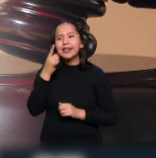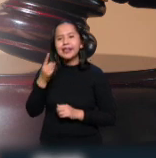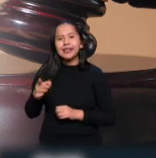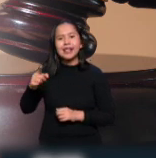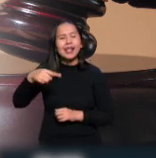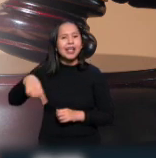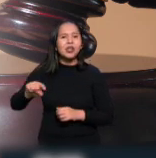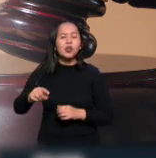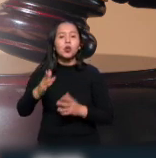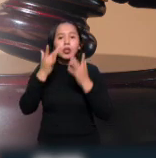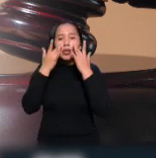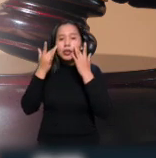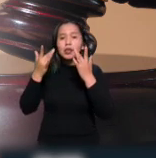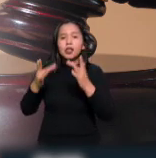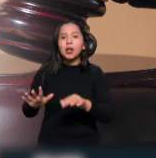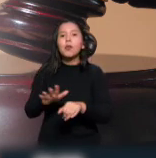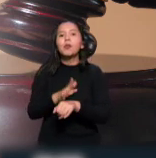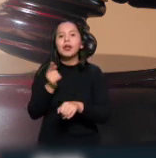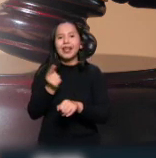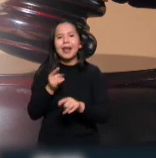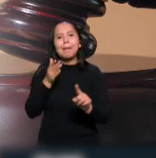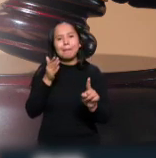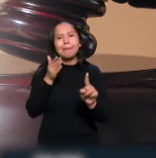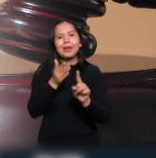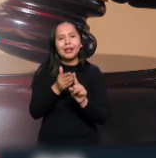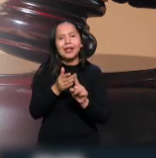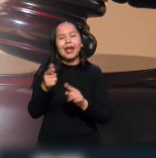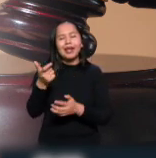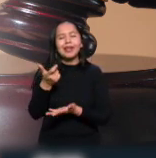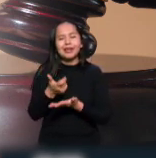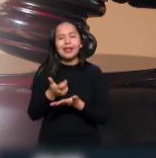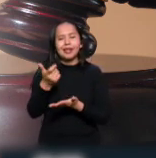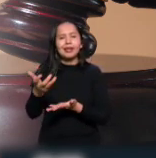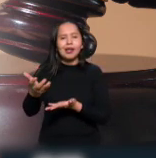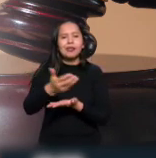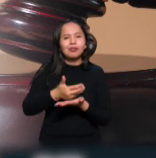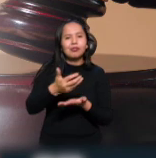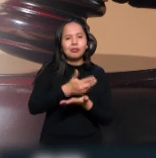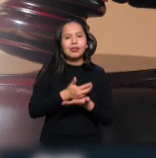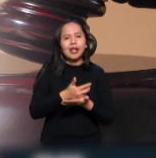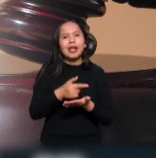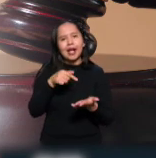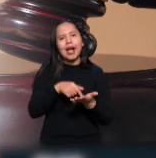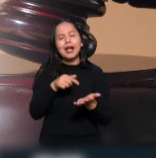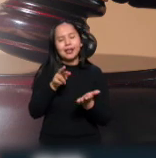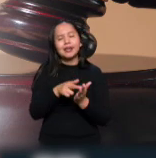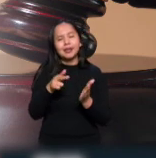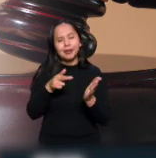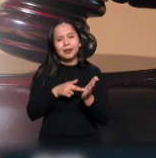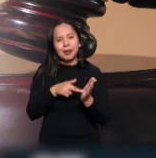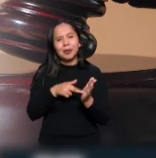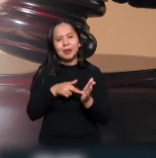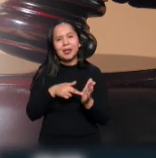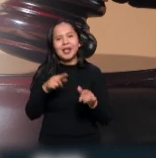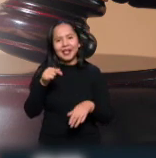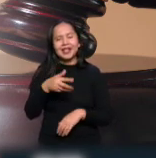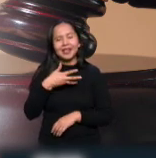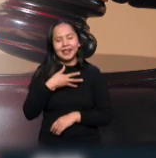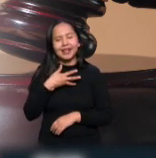dijo renuncian con el objetivo de llevarse una buena suma de dinero por retirarse, como lo establece la reforma judicial.